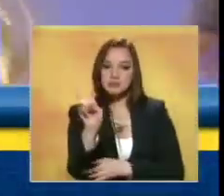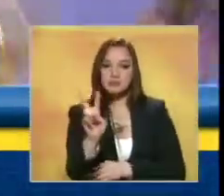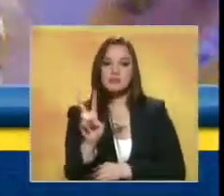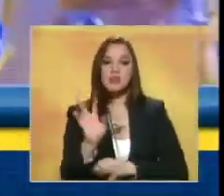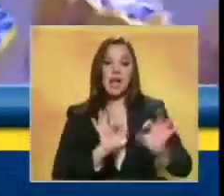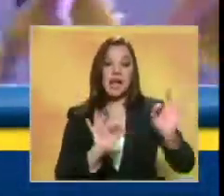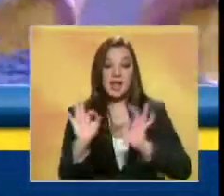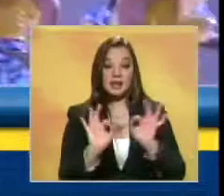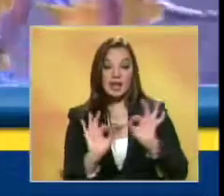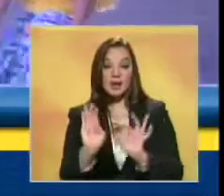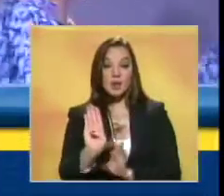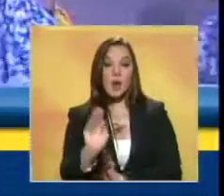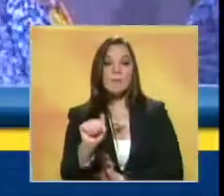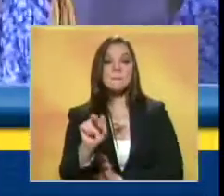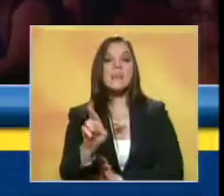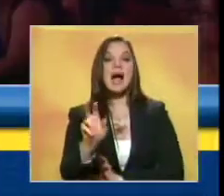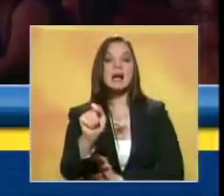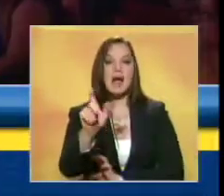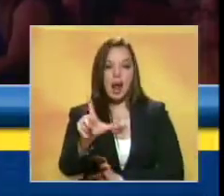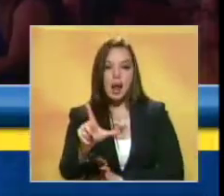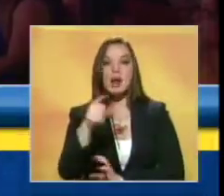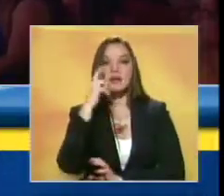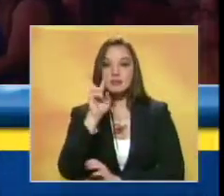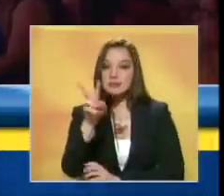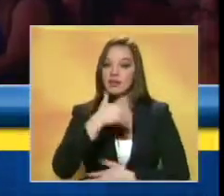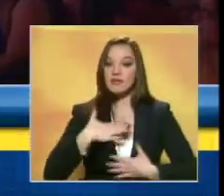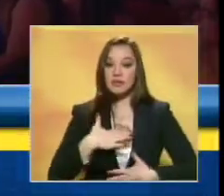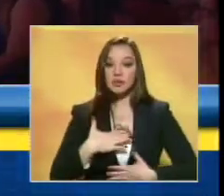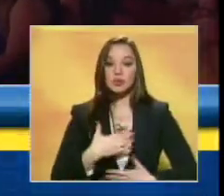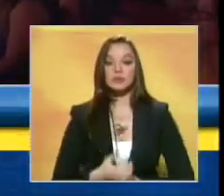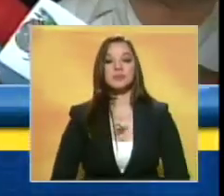Baral de Maracaibo fue la última plaza en disfrutar de esta gira.